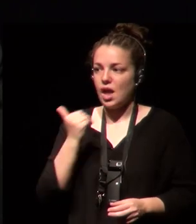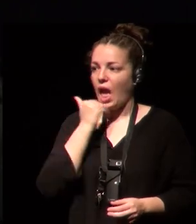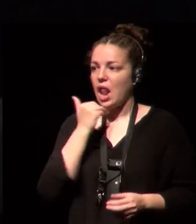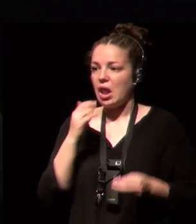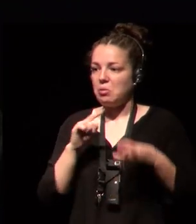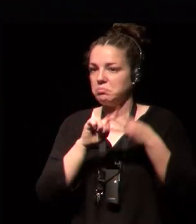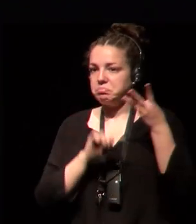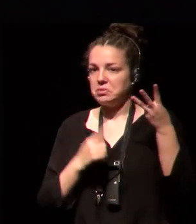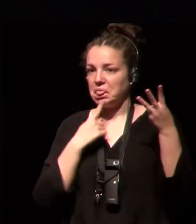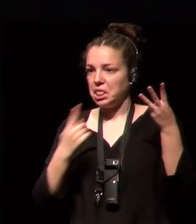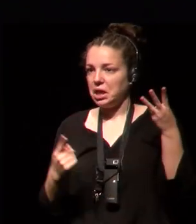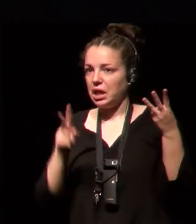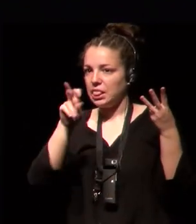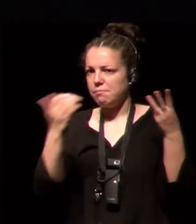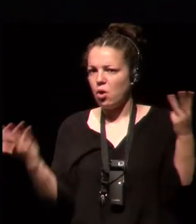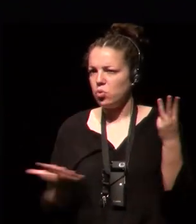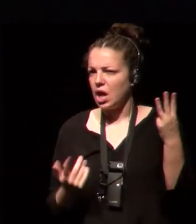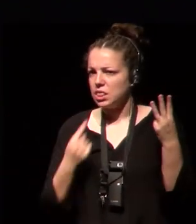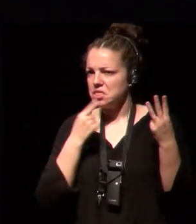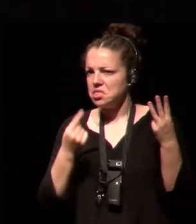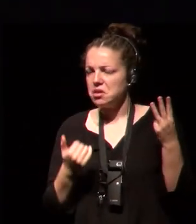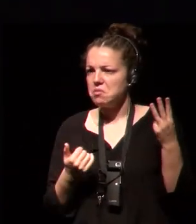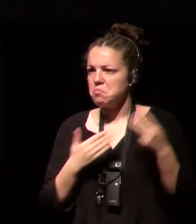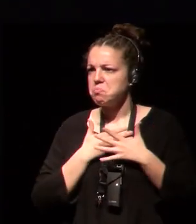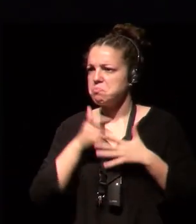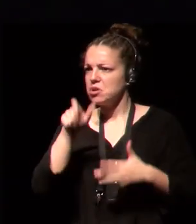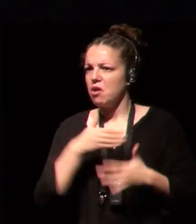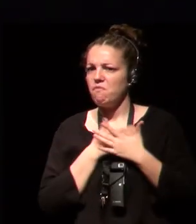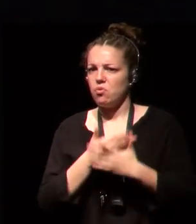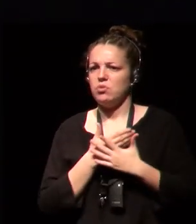urgentes. Alguien, un voluntario, you've dos voluntarios.